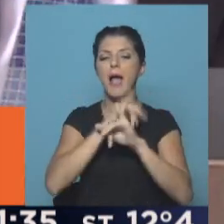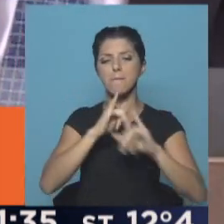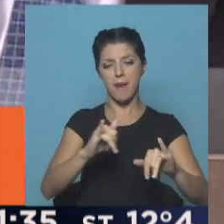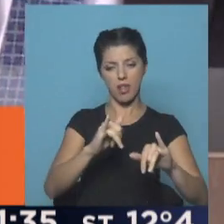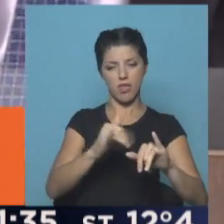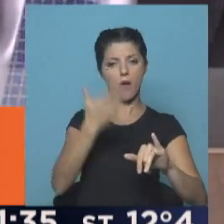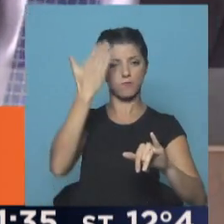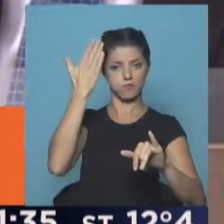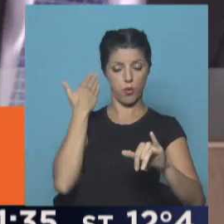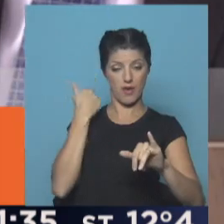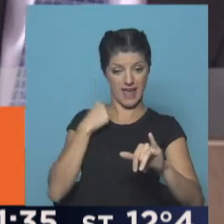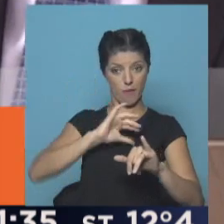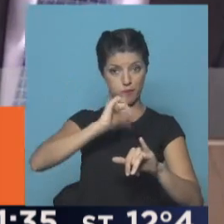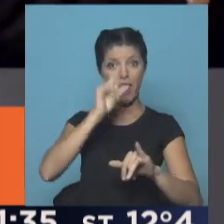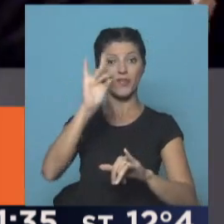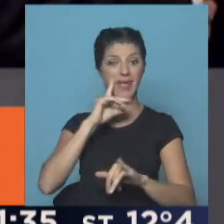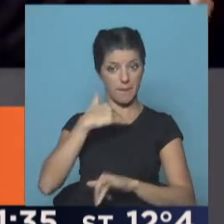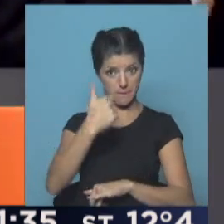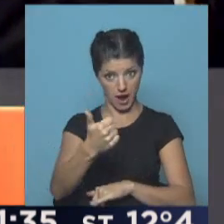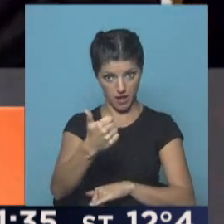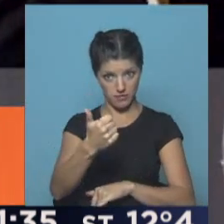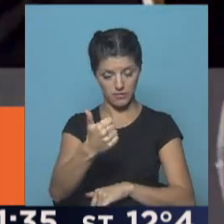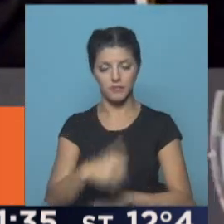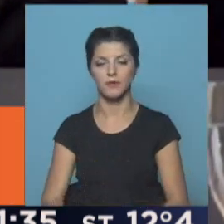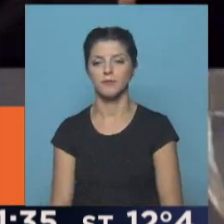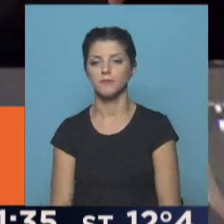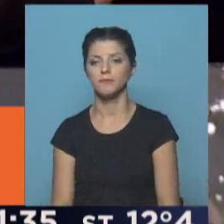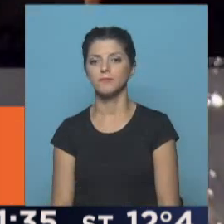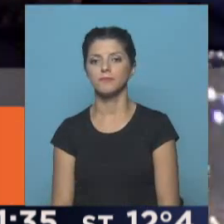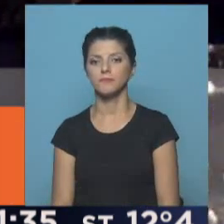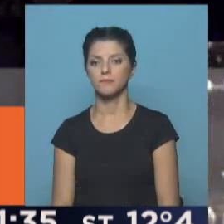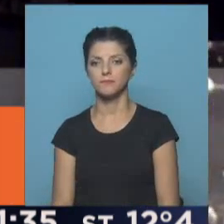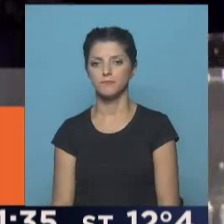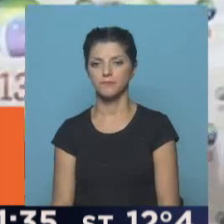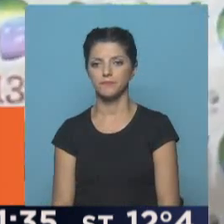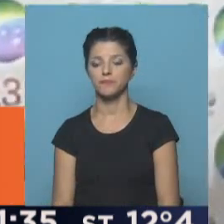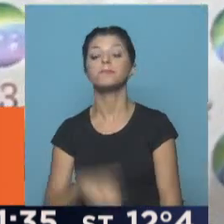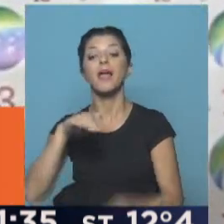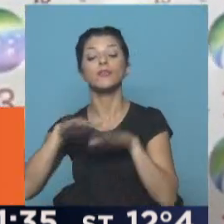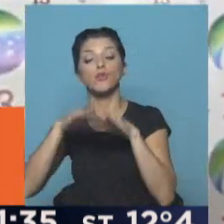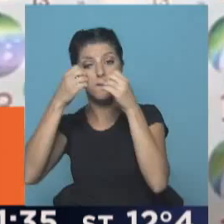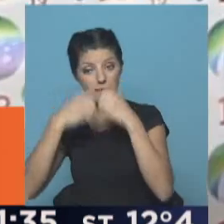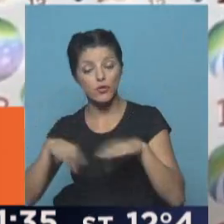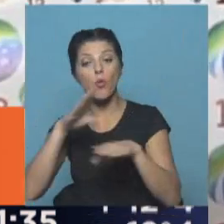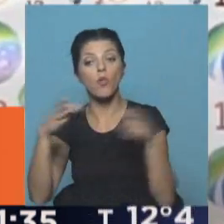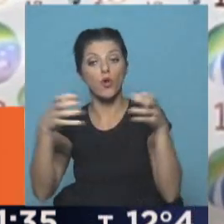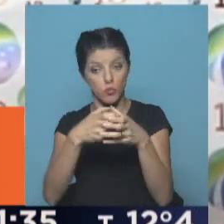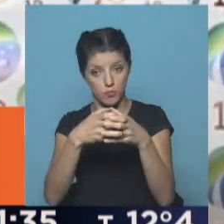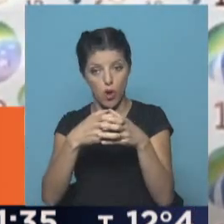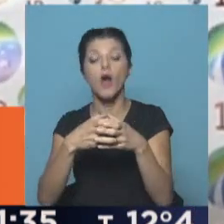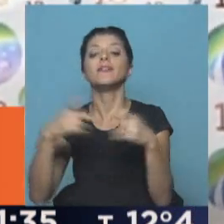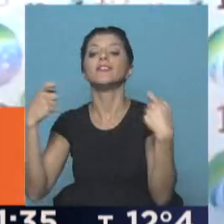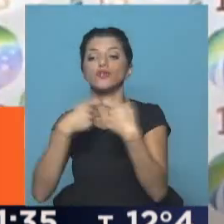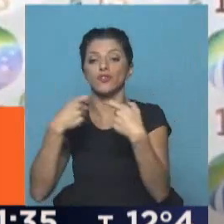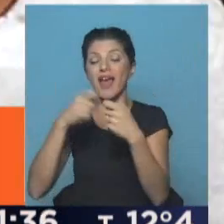electoral que le dio el triunfo a la fórmula que encabezaba Dilma Rousseff. El caso comenzó cuando el Partido de la Socialdemocracia